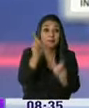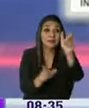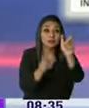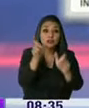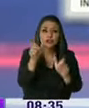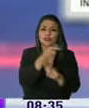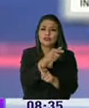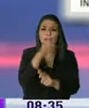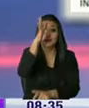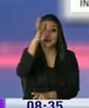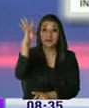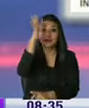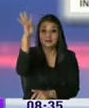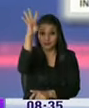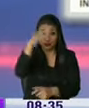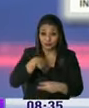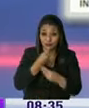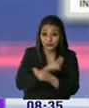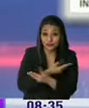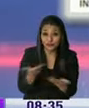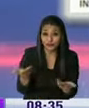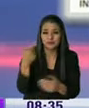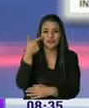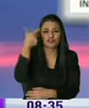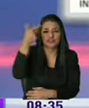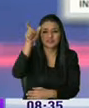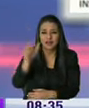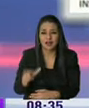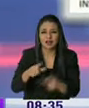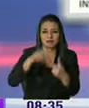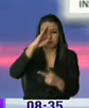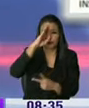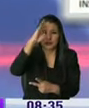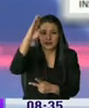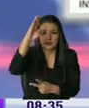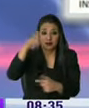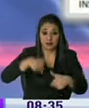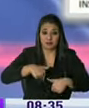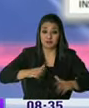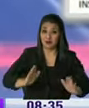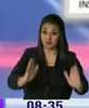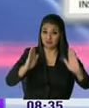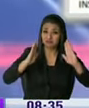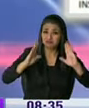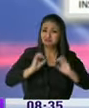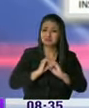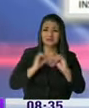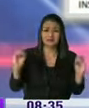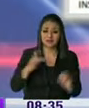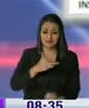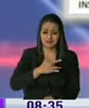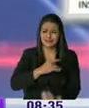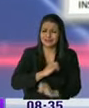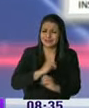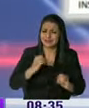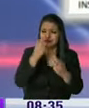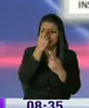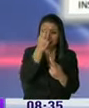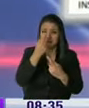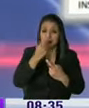una febril imaginación, incluidos fiscales y policías cuyo trato ha sido indolente para conmigo, sin respetar